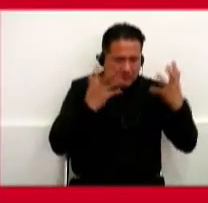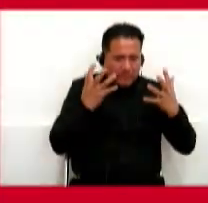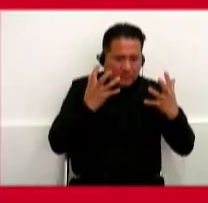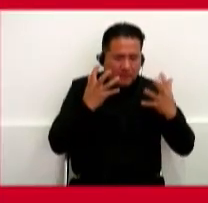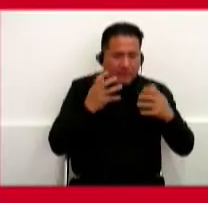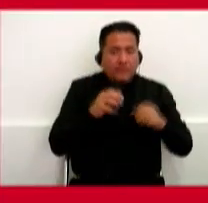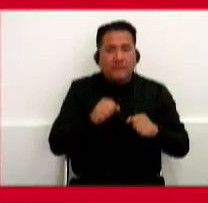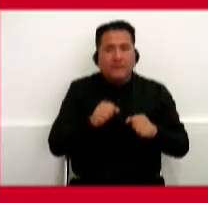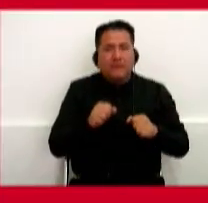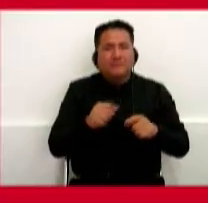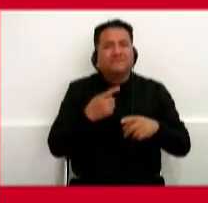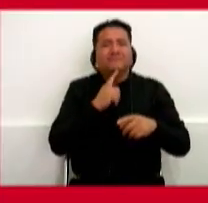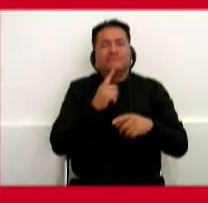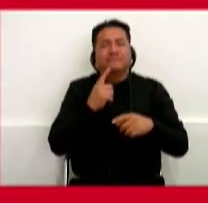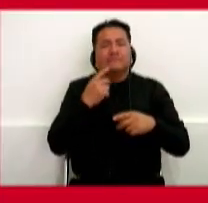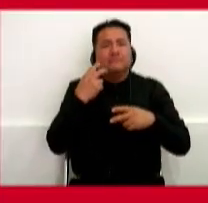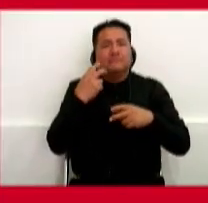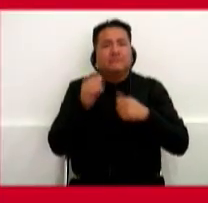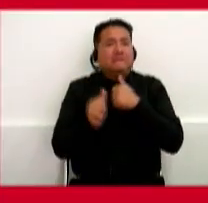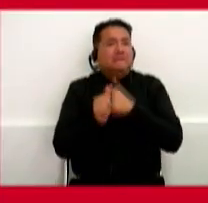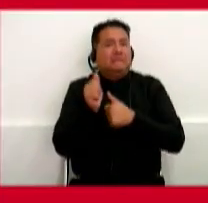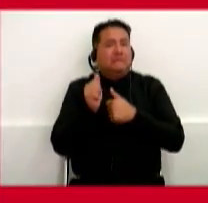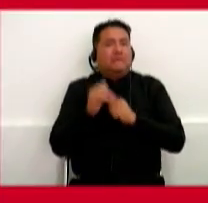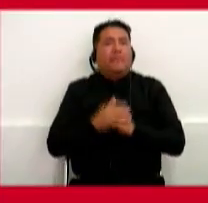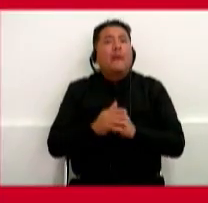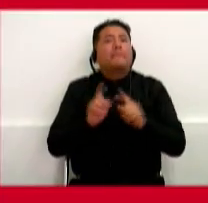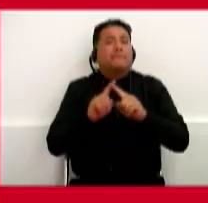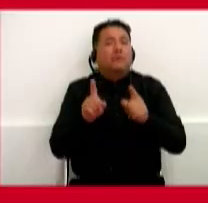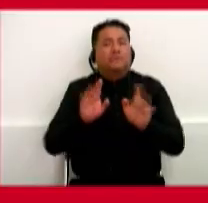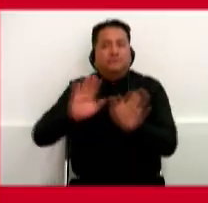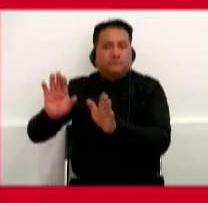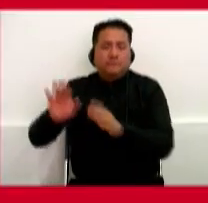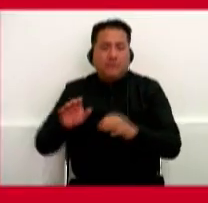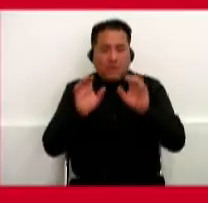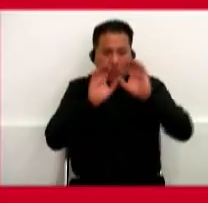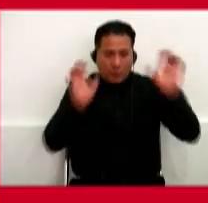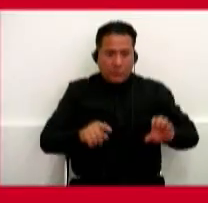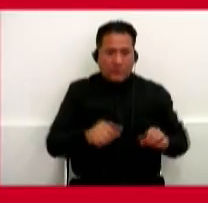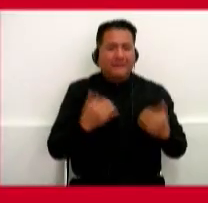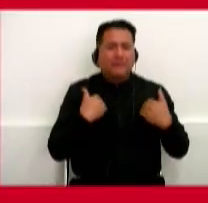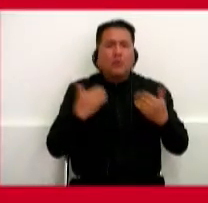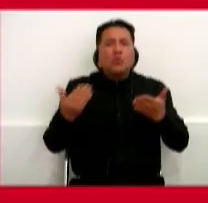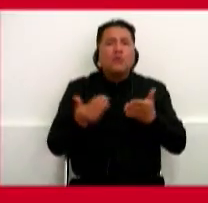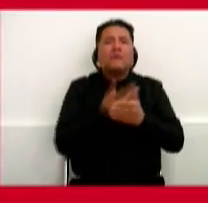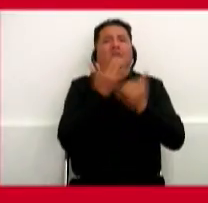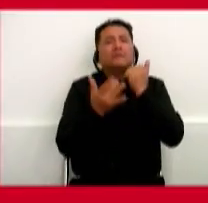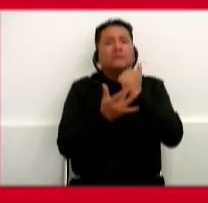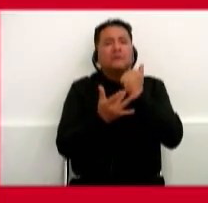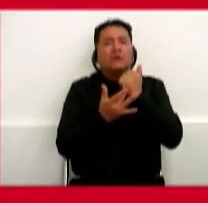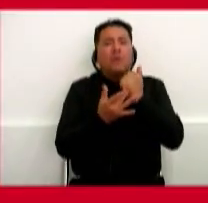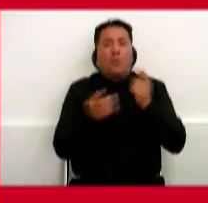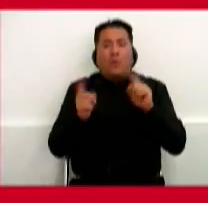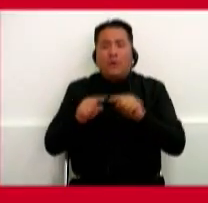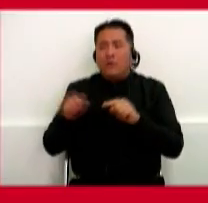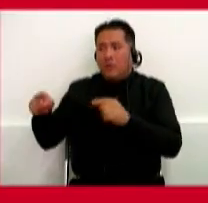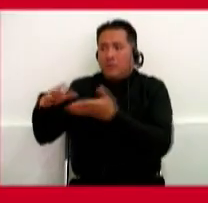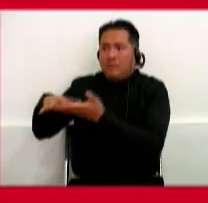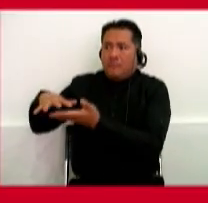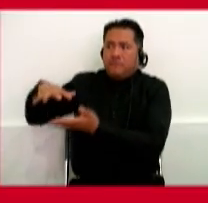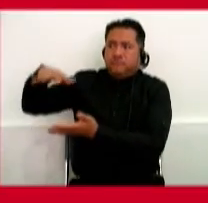carga, nosotros tenemos una política de sobrecarga que cuando llegamos a 405 toneladas,